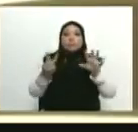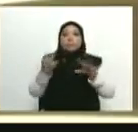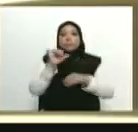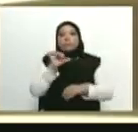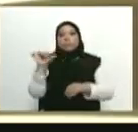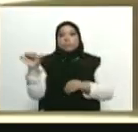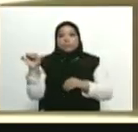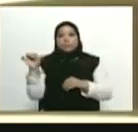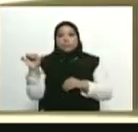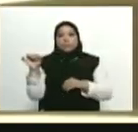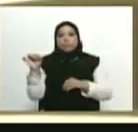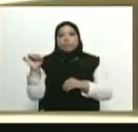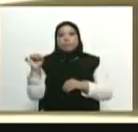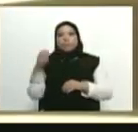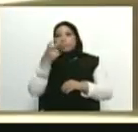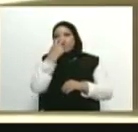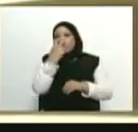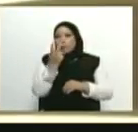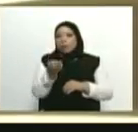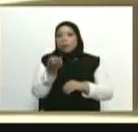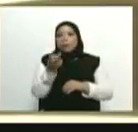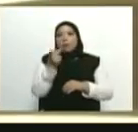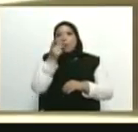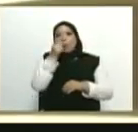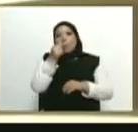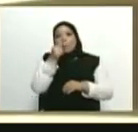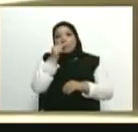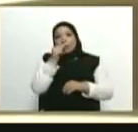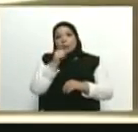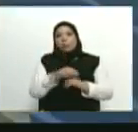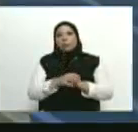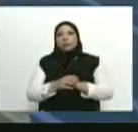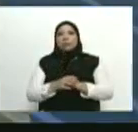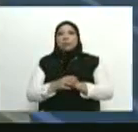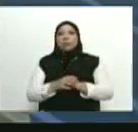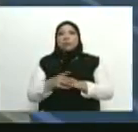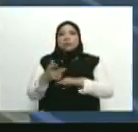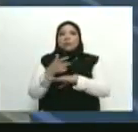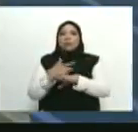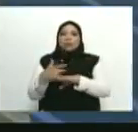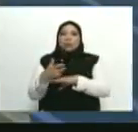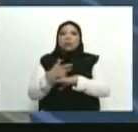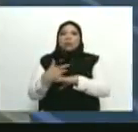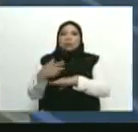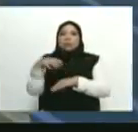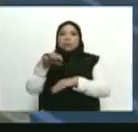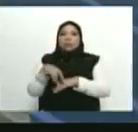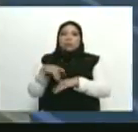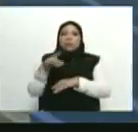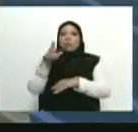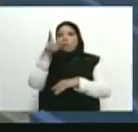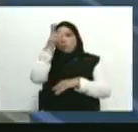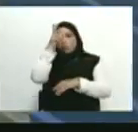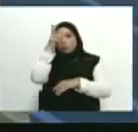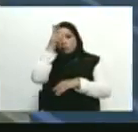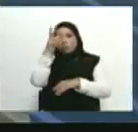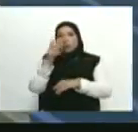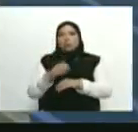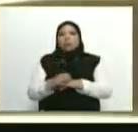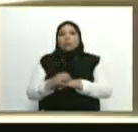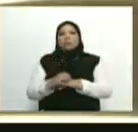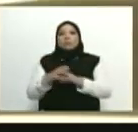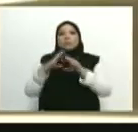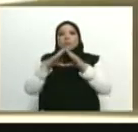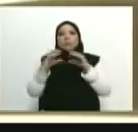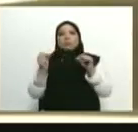semana. Aquí tengo invitado a Víctor Clark, gobernador del estado Falcón, falconiano de pura